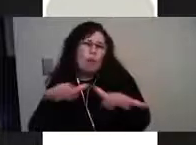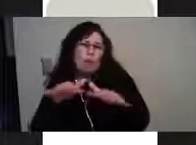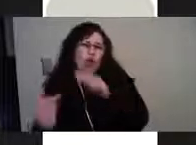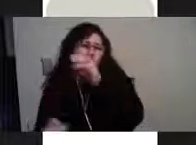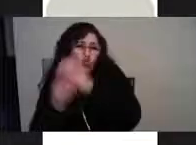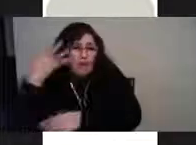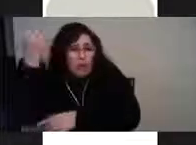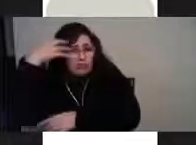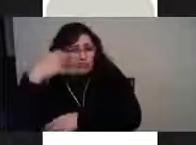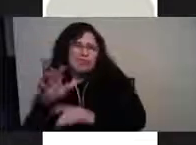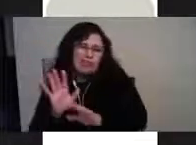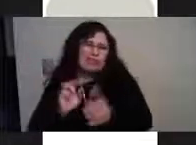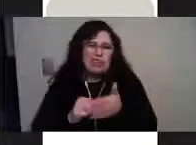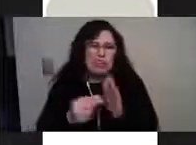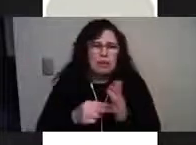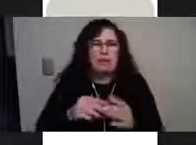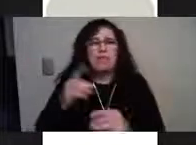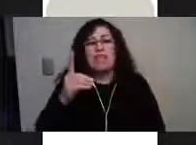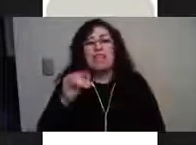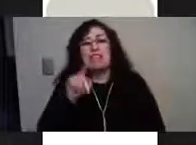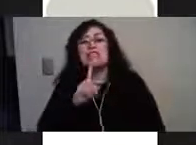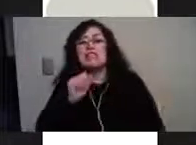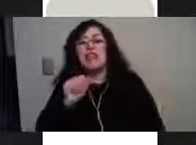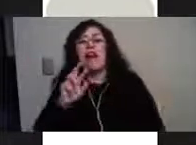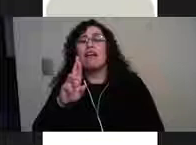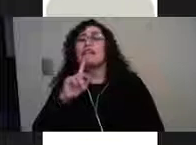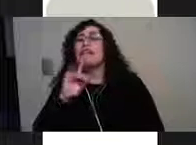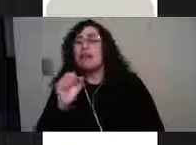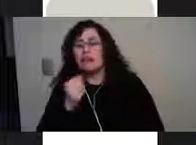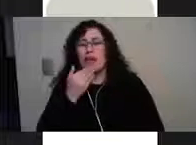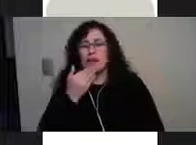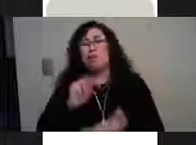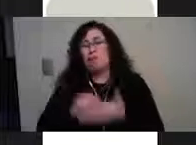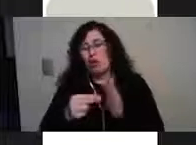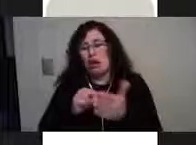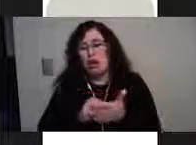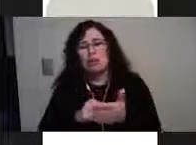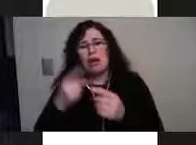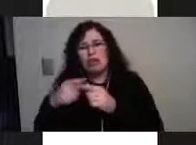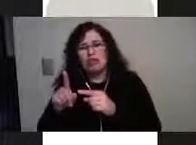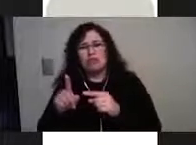de disartria, ya. A veces también podemos encontrar nistagmus ya a nivel ocular.